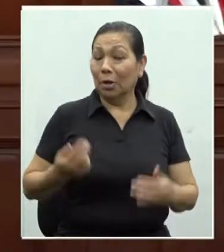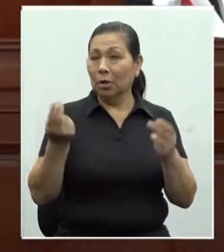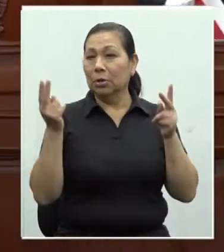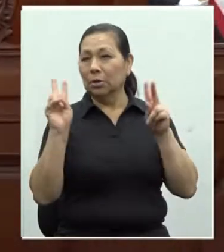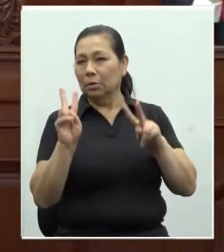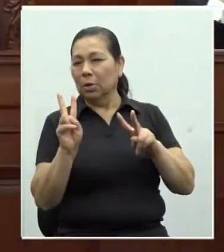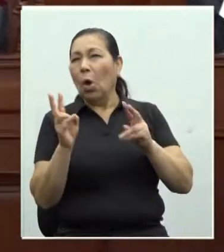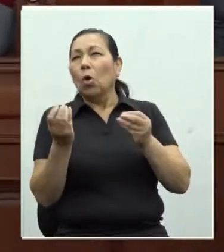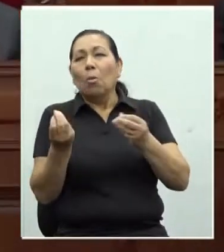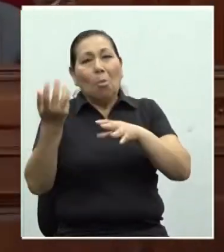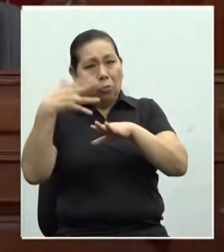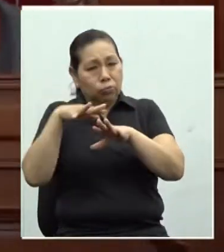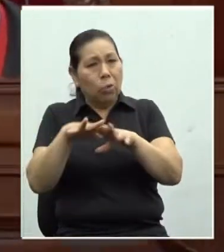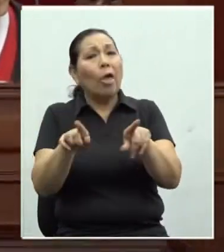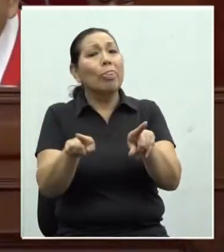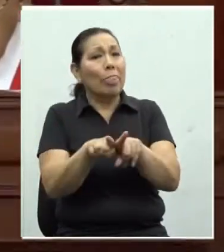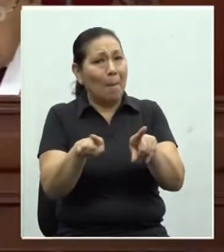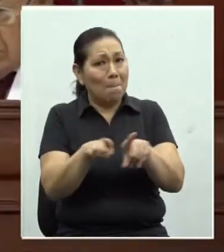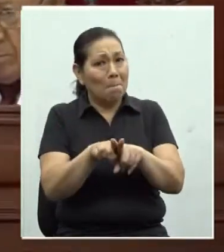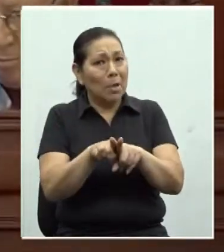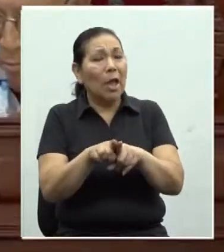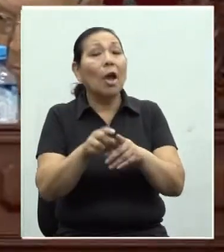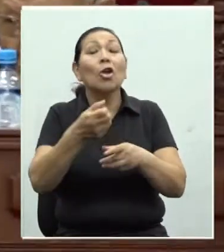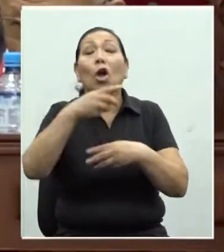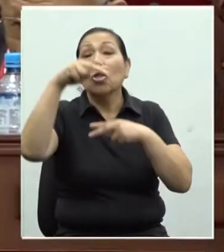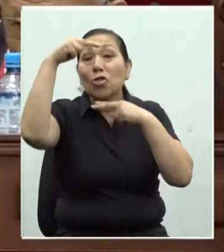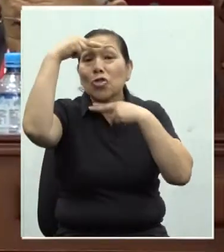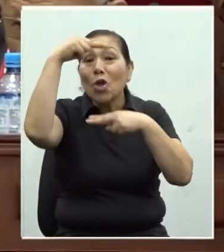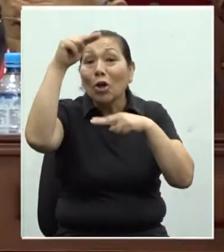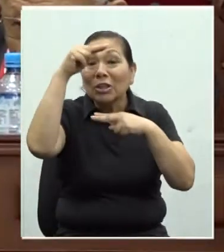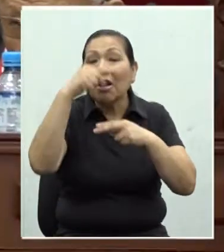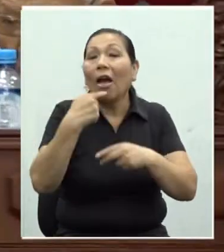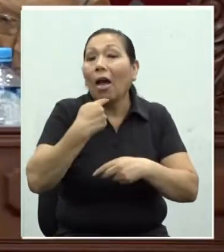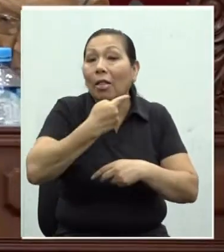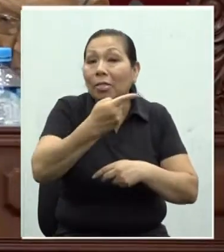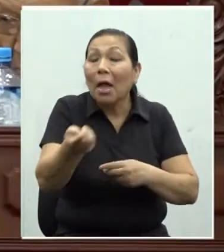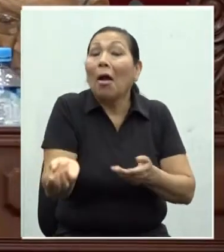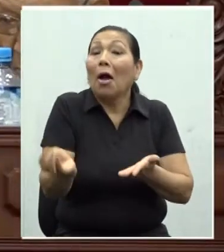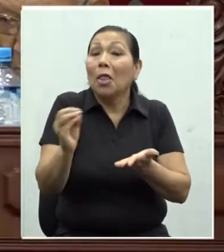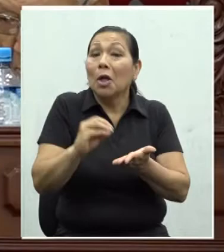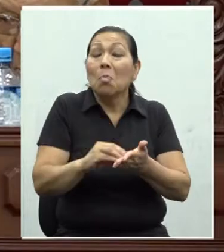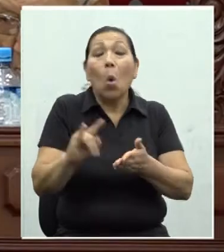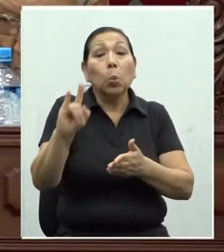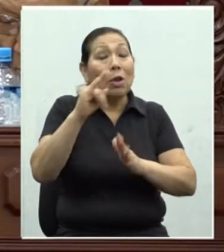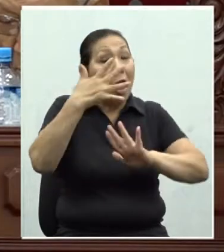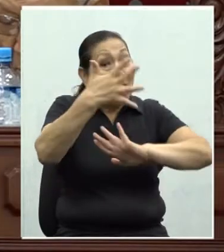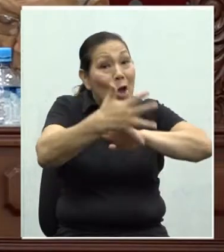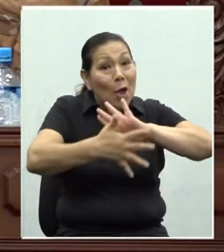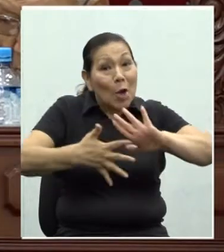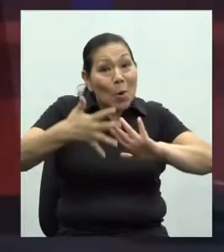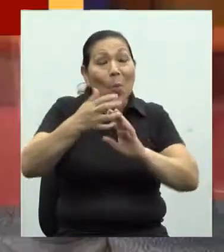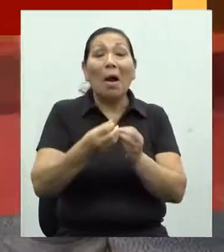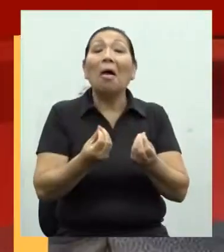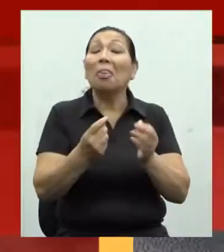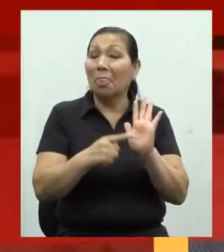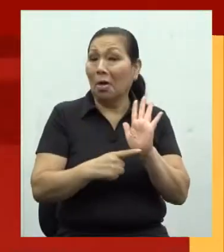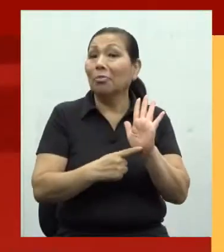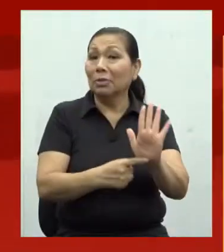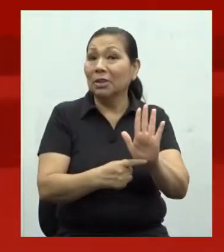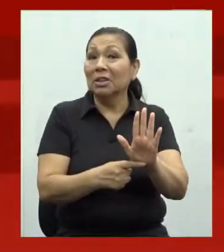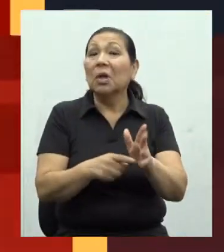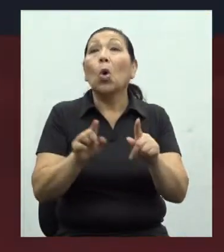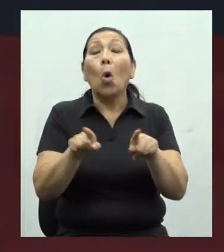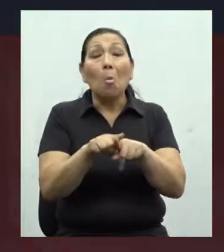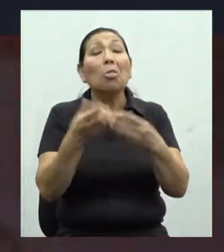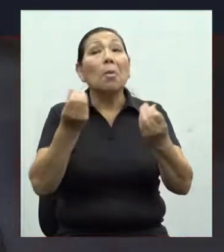mirada integradora también se aprecia en el noticiero institucional, donde además de usarse el lenguaje de señas, se presenta en